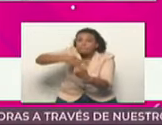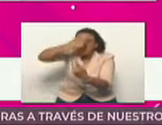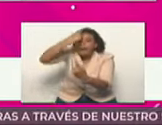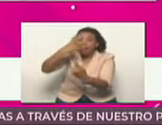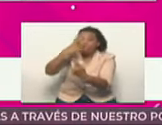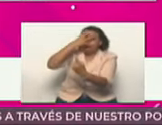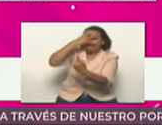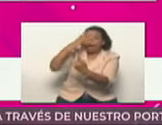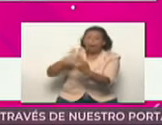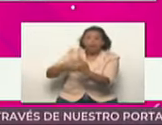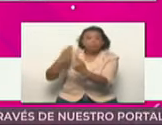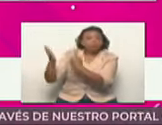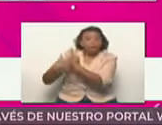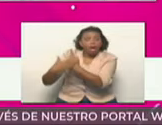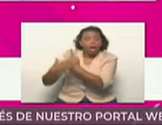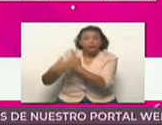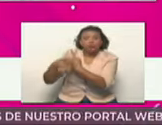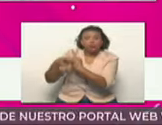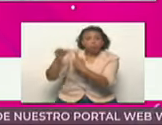Y yo le digo,